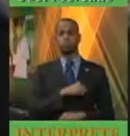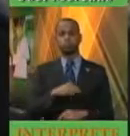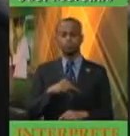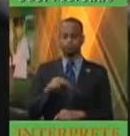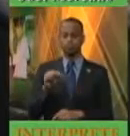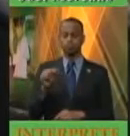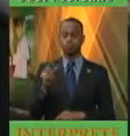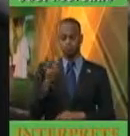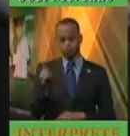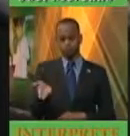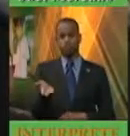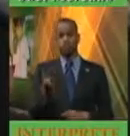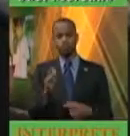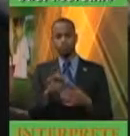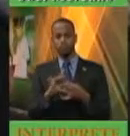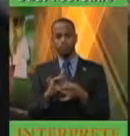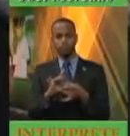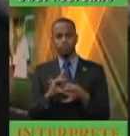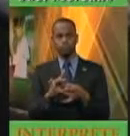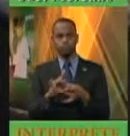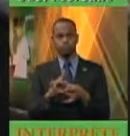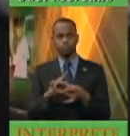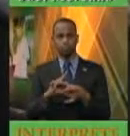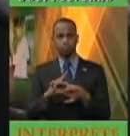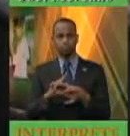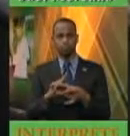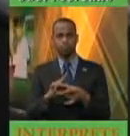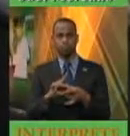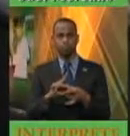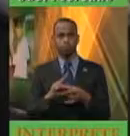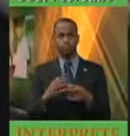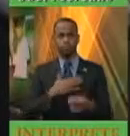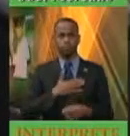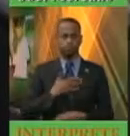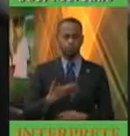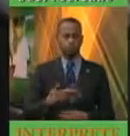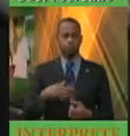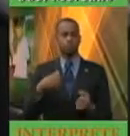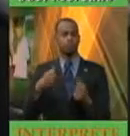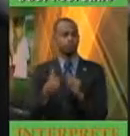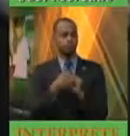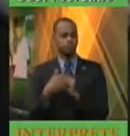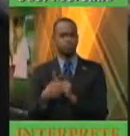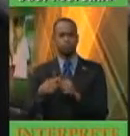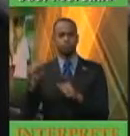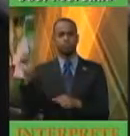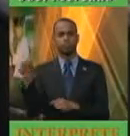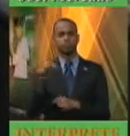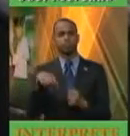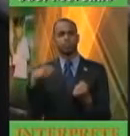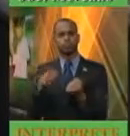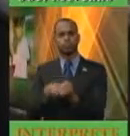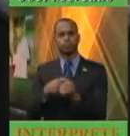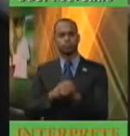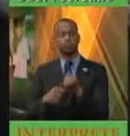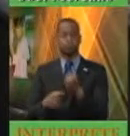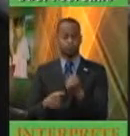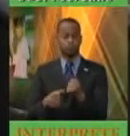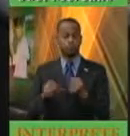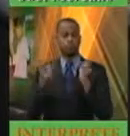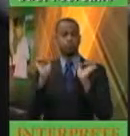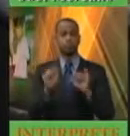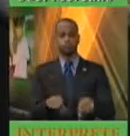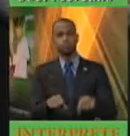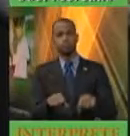regional estamos en la mayor disposición de trabajar con todos los sectores para que nos apoyen